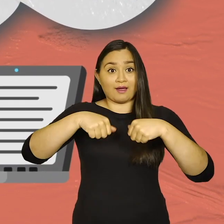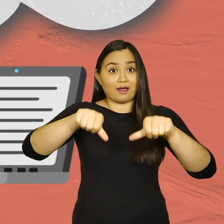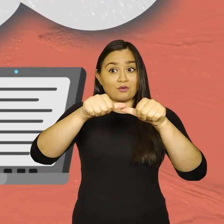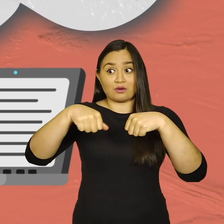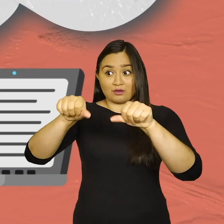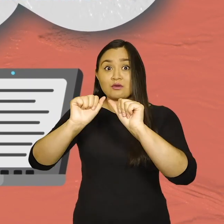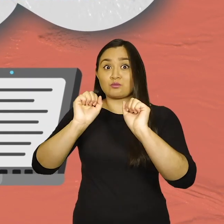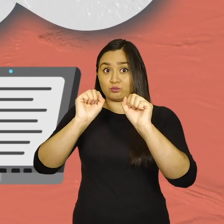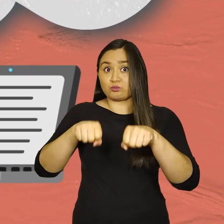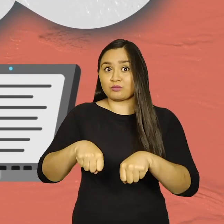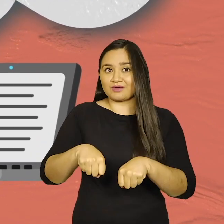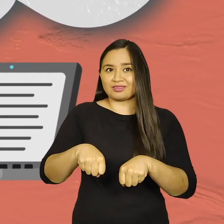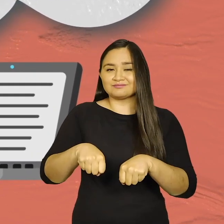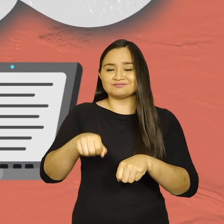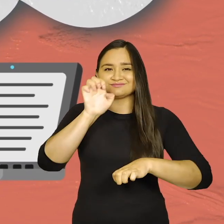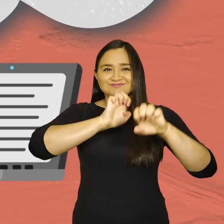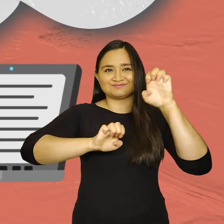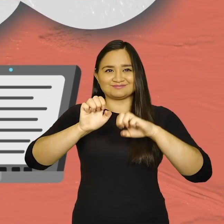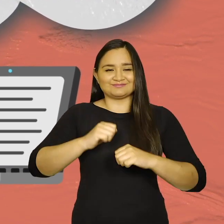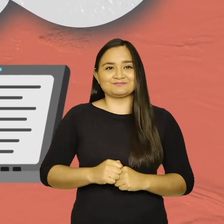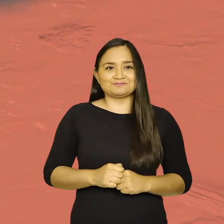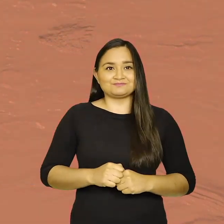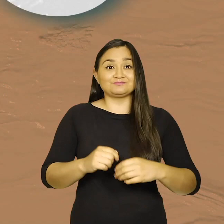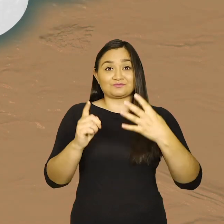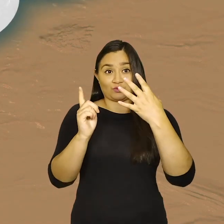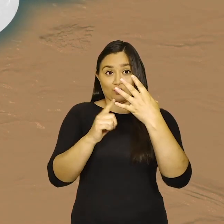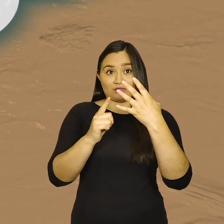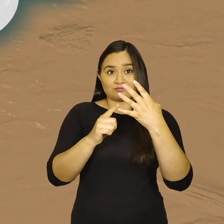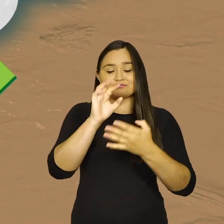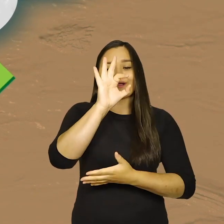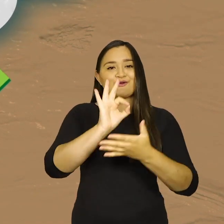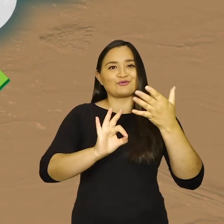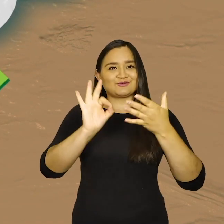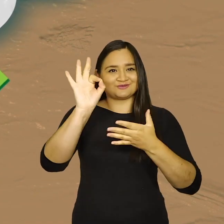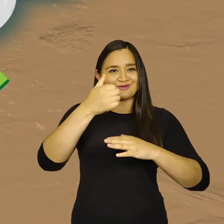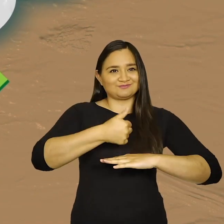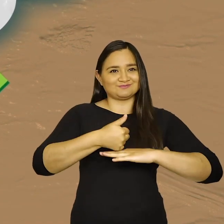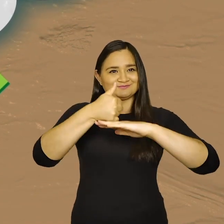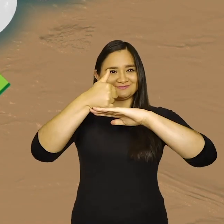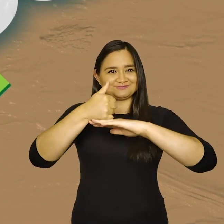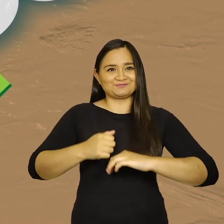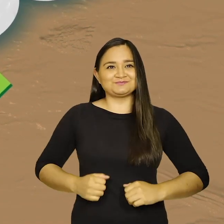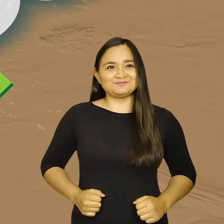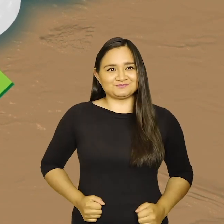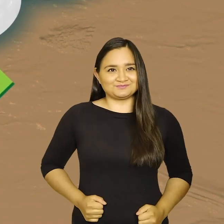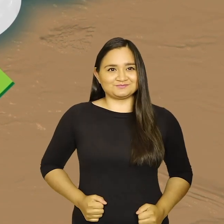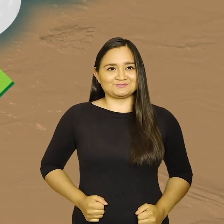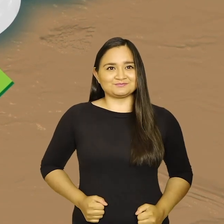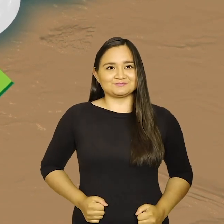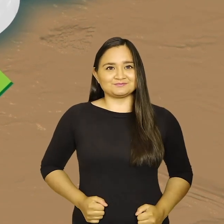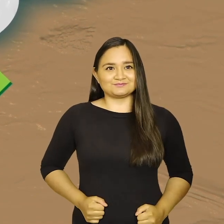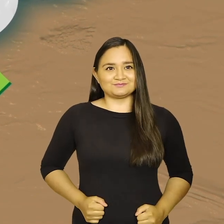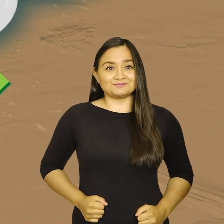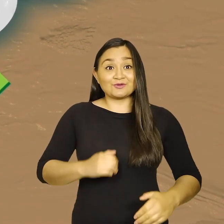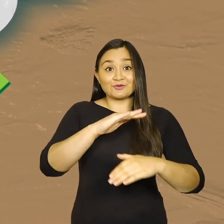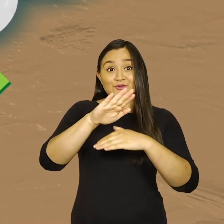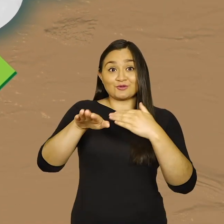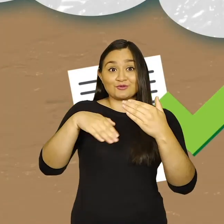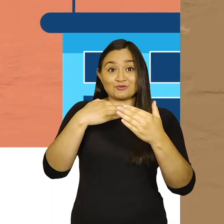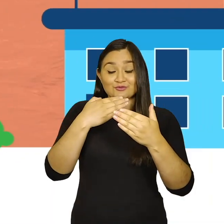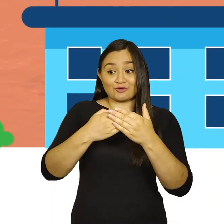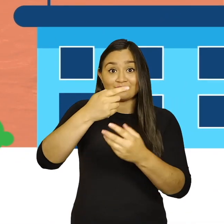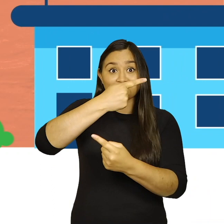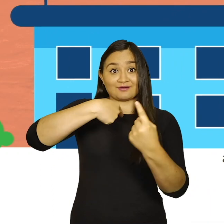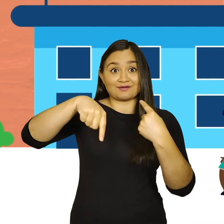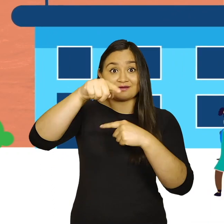de acuerdo a la situación epidemiológica. 4. Autoriza la entidad competente.